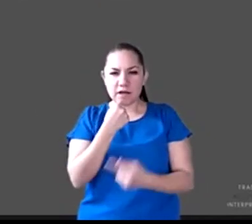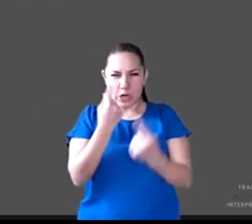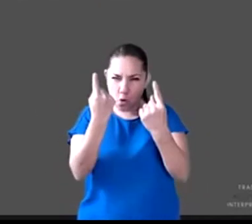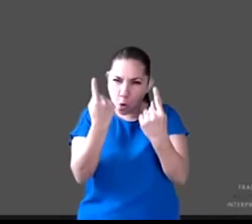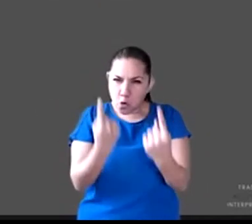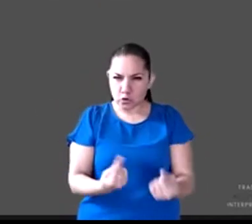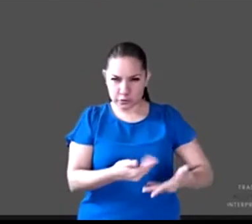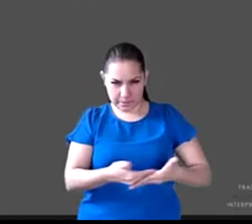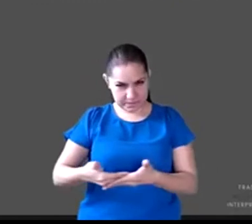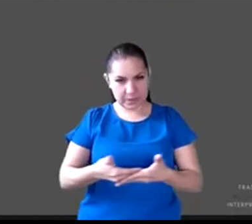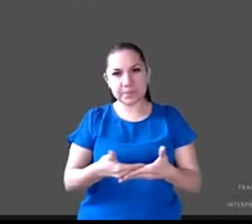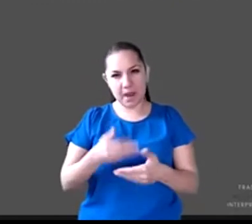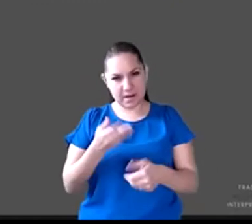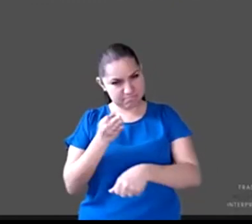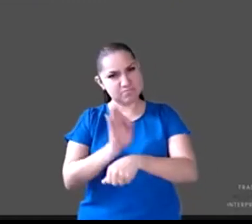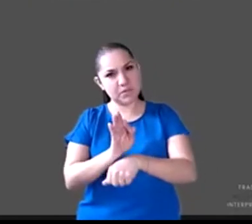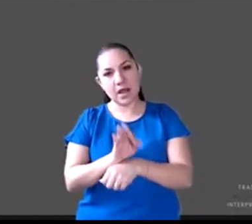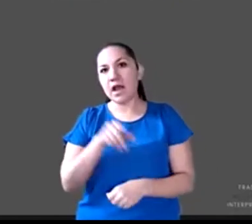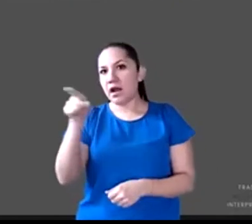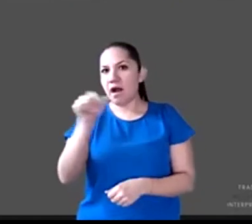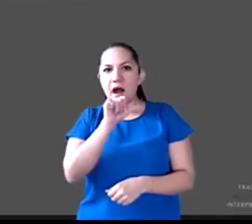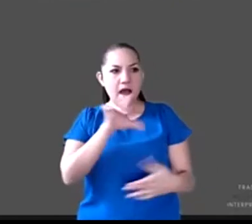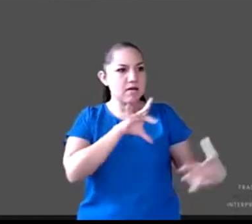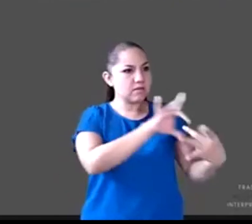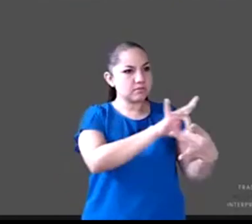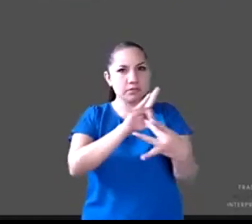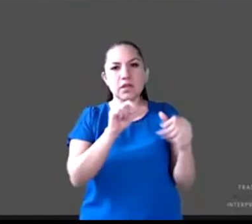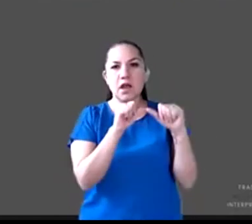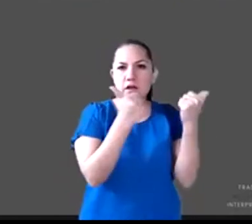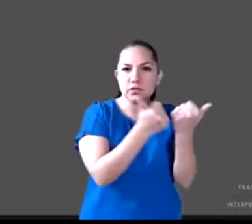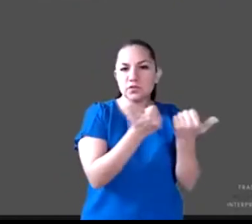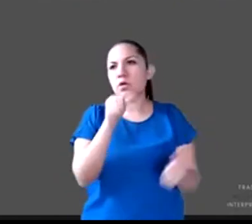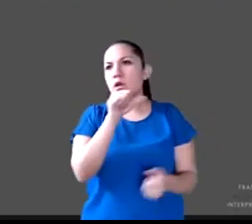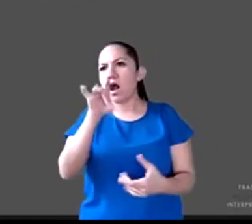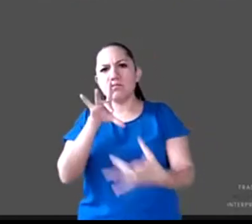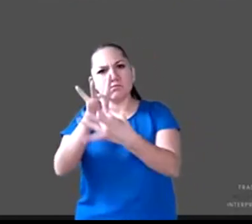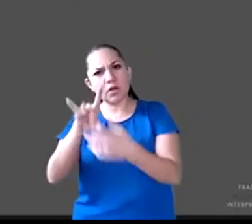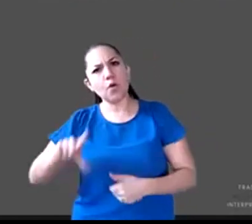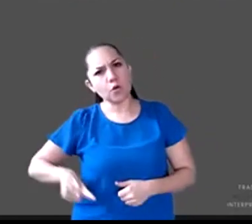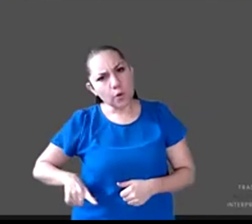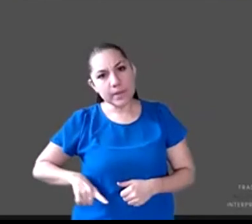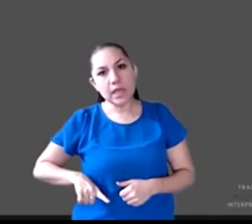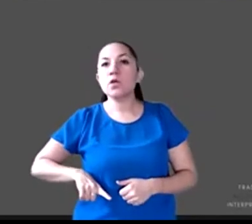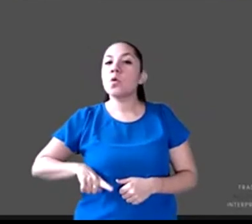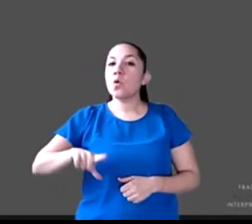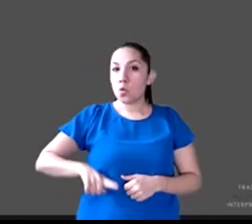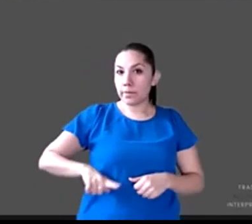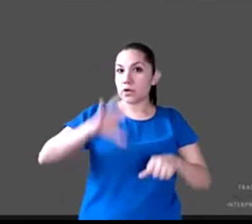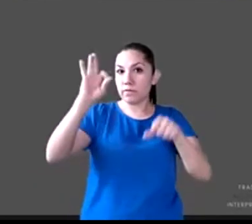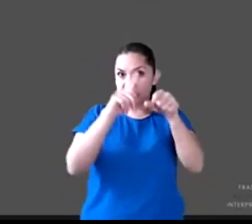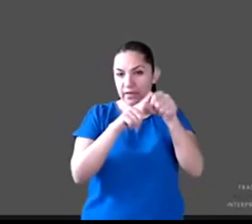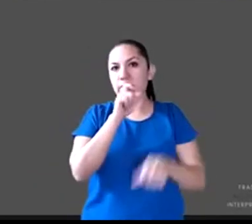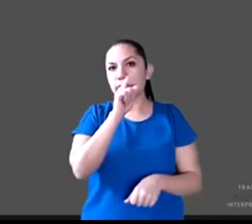de estos temas con sociedad civil y con las autoridades gubernamentales federales y de las entidades